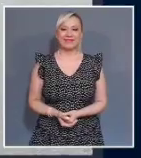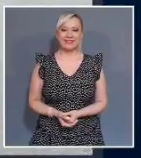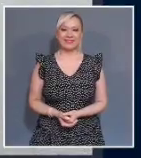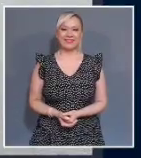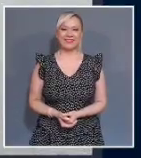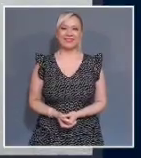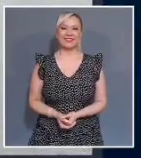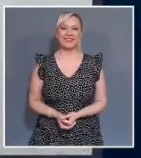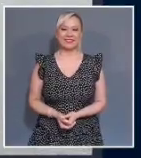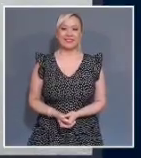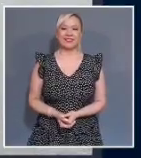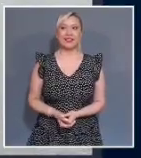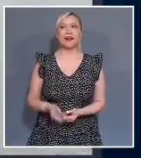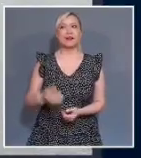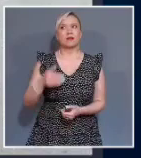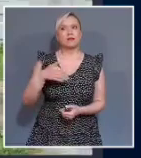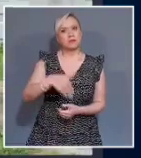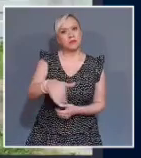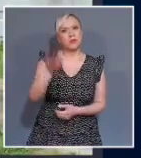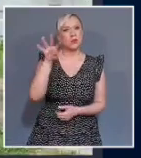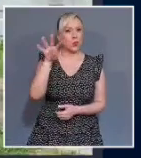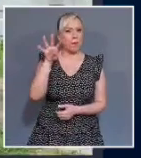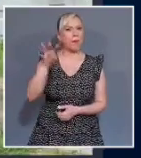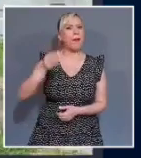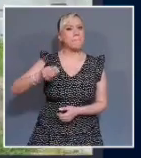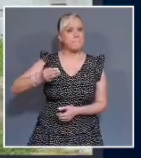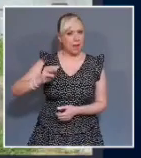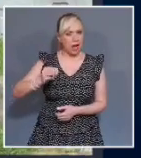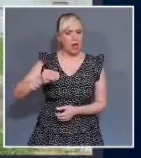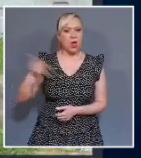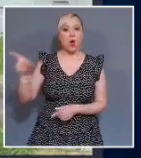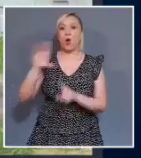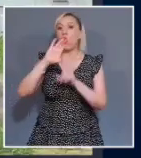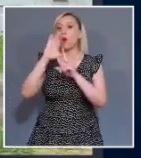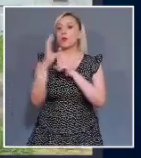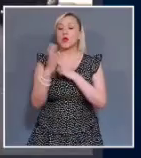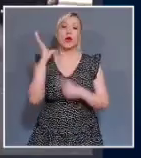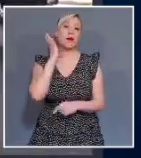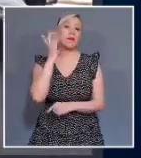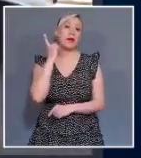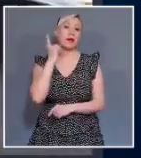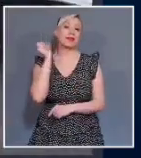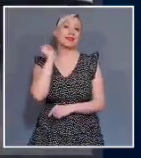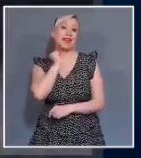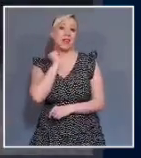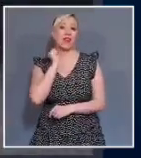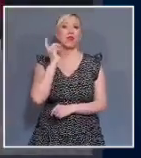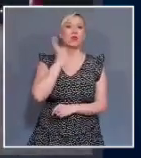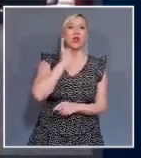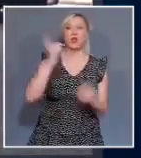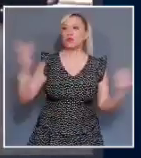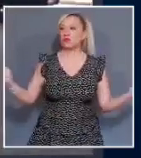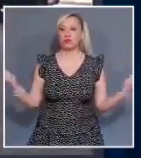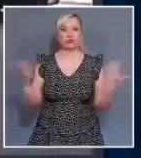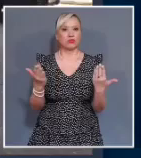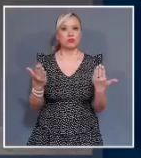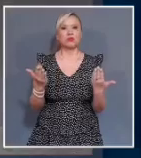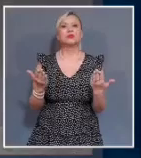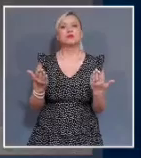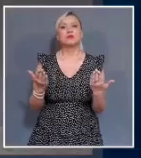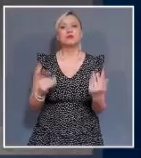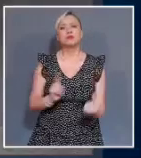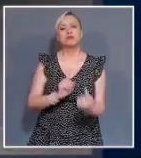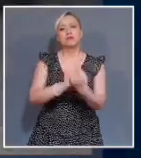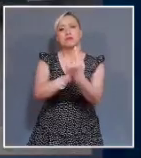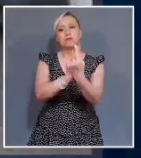Será a más tardar el 19 de mayo cuando la Comisión Bicameral del Congreso de la Unión se reúna con los integrantes del Gabinete de Seguridad con